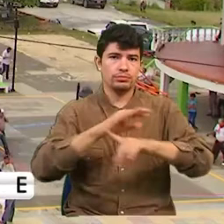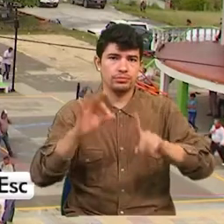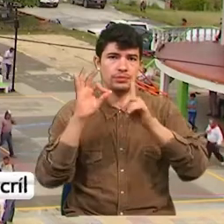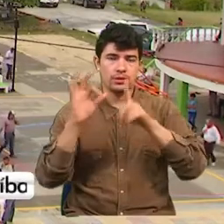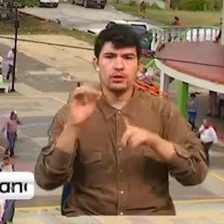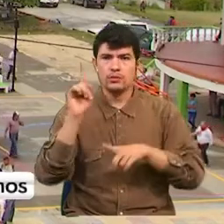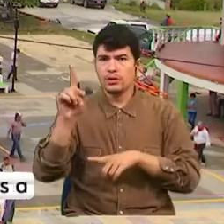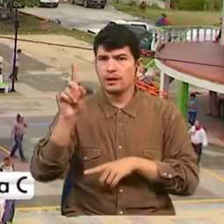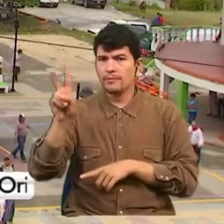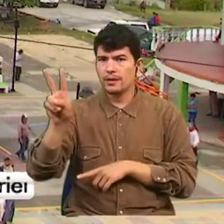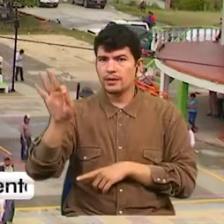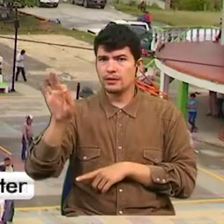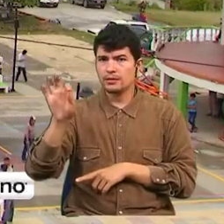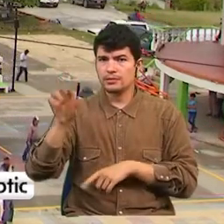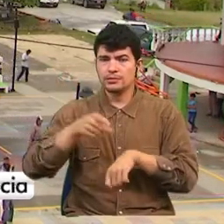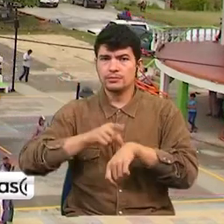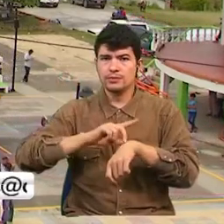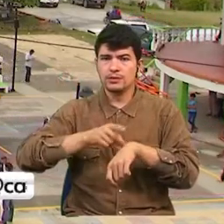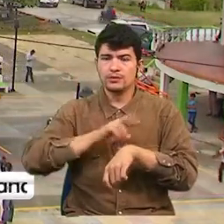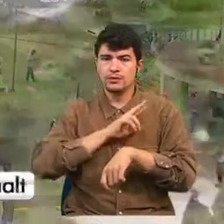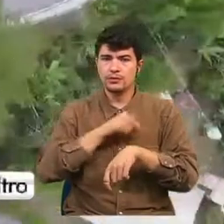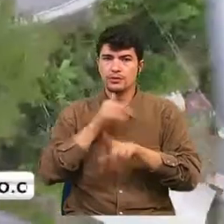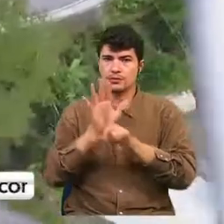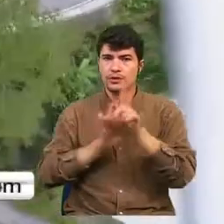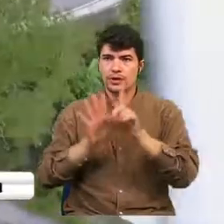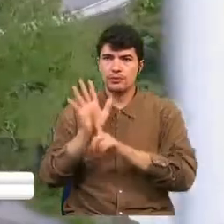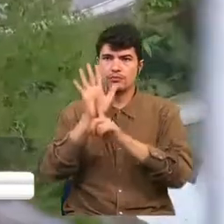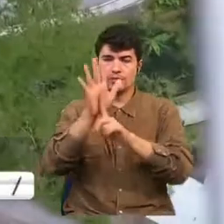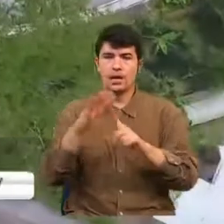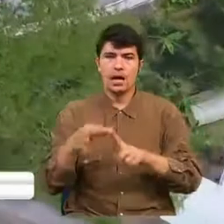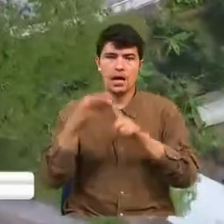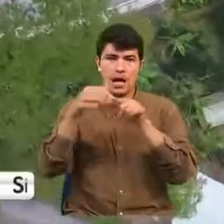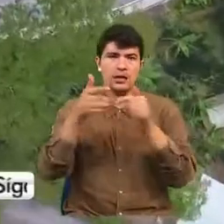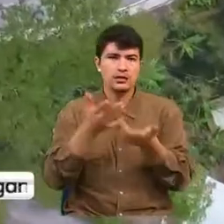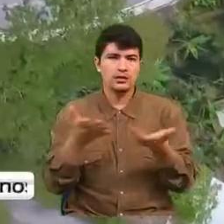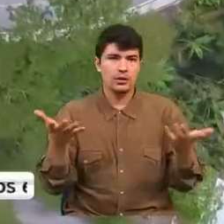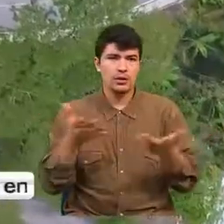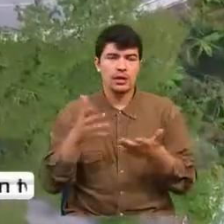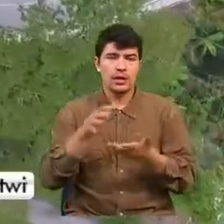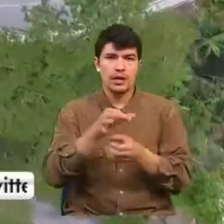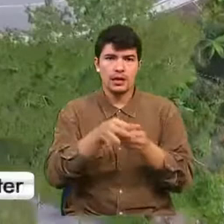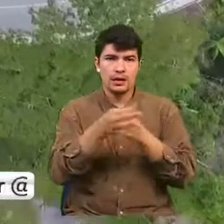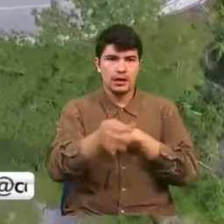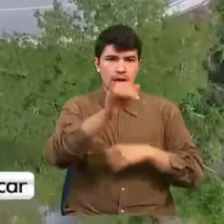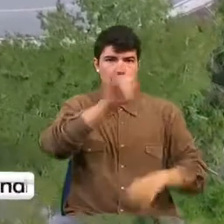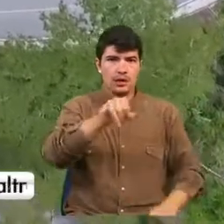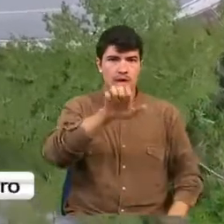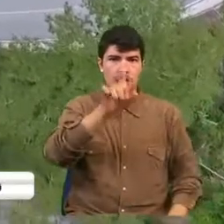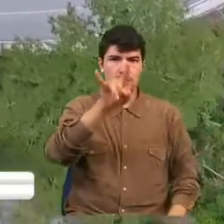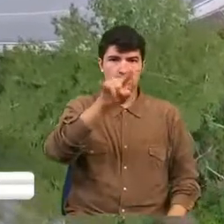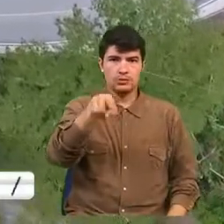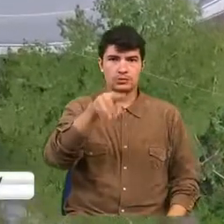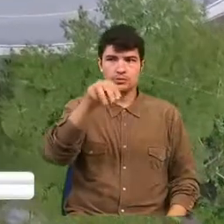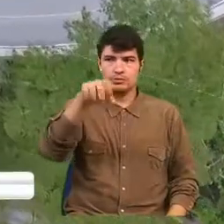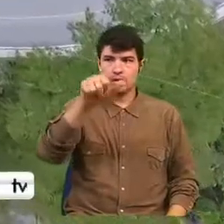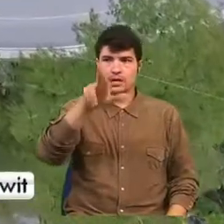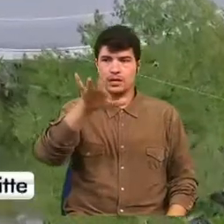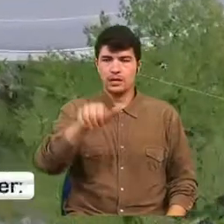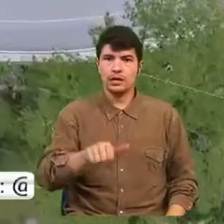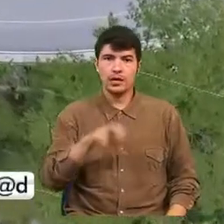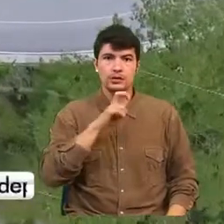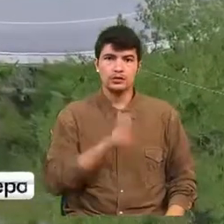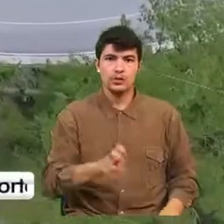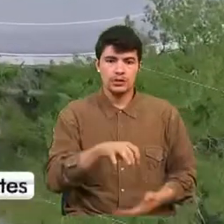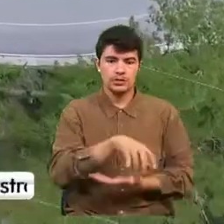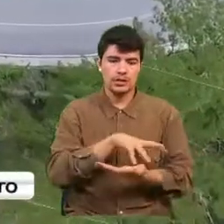Una de la tarde, 28 minutos, estamos en vivo y en directo con Oriente Noticias desde Jesús María, al sur del departamento de Santander. Estamos